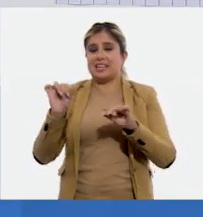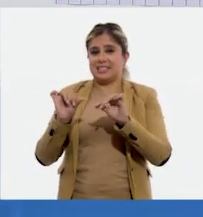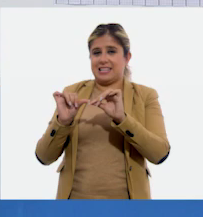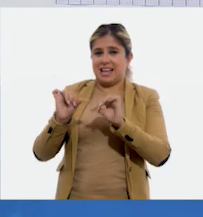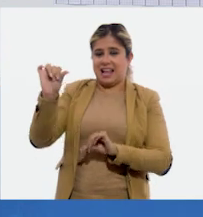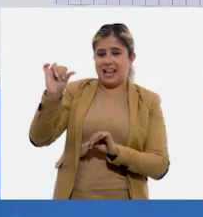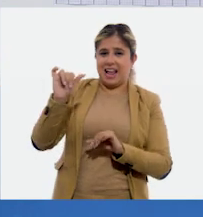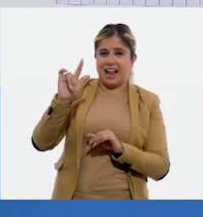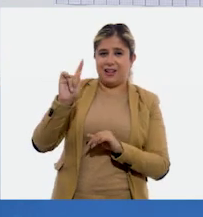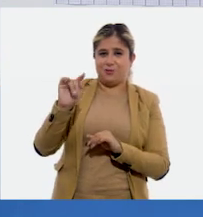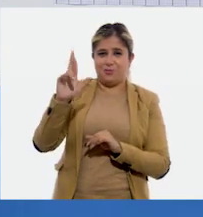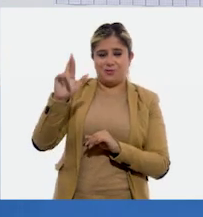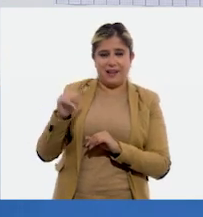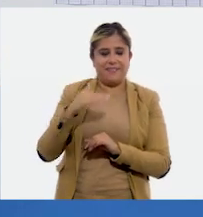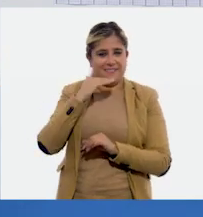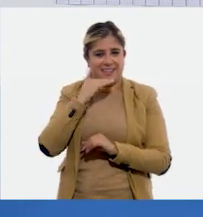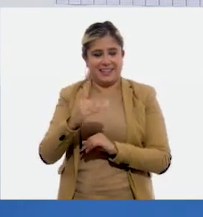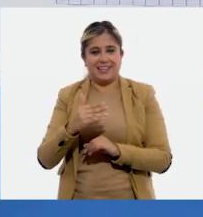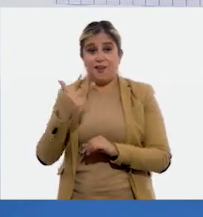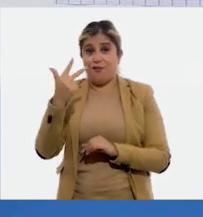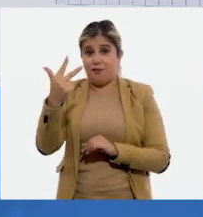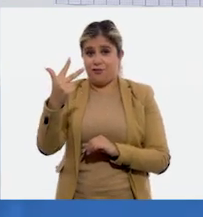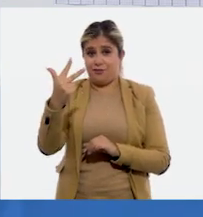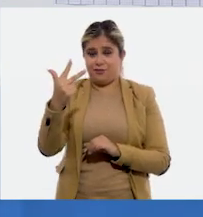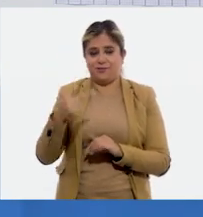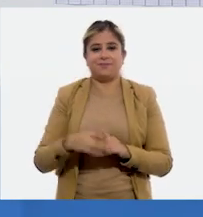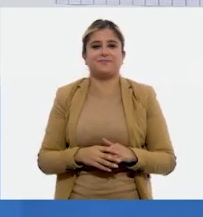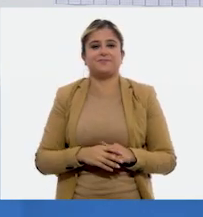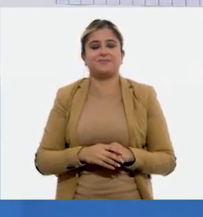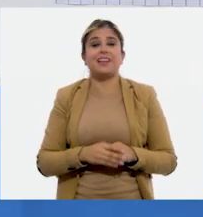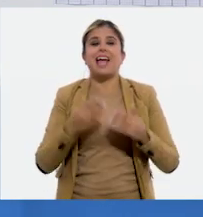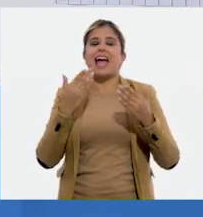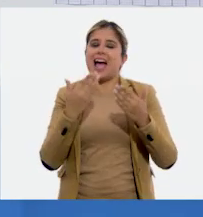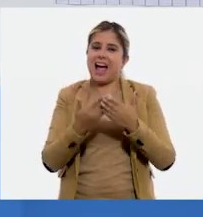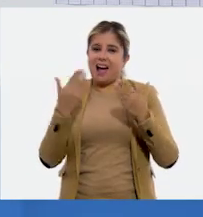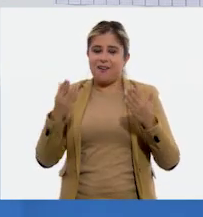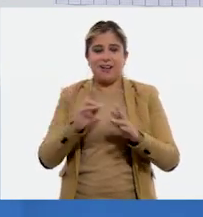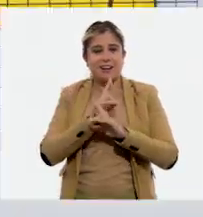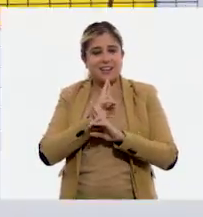altura. De altura. 8. Y ahora sí,